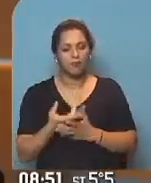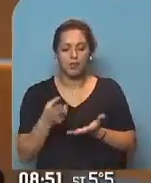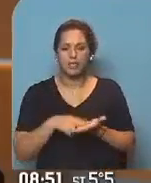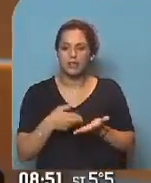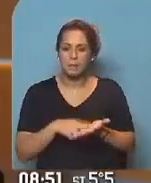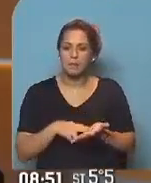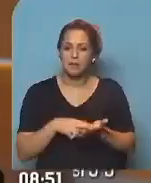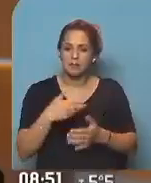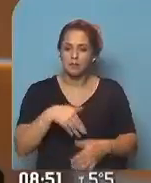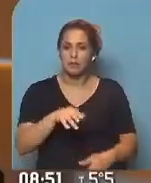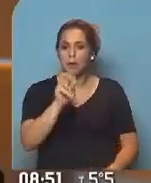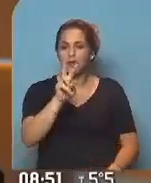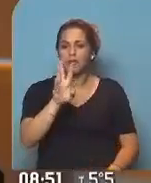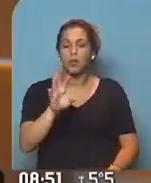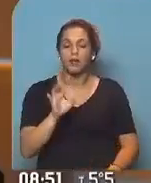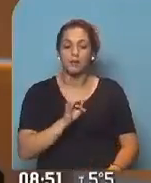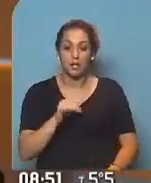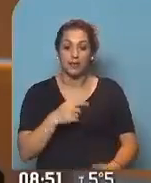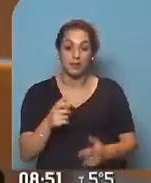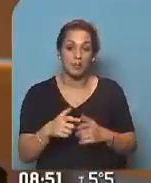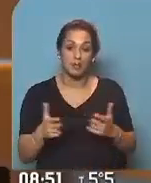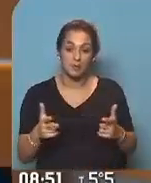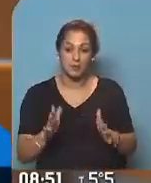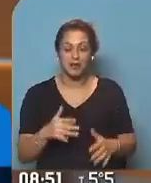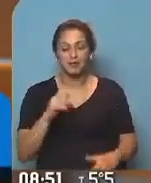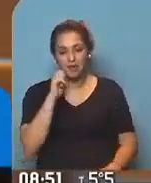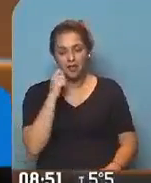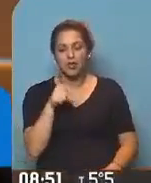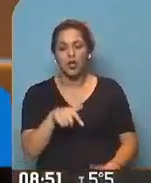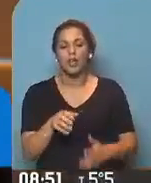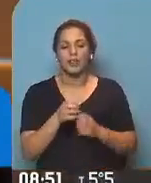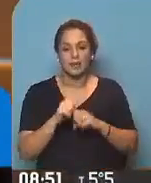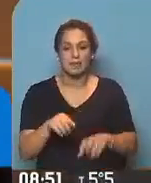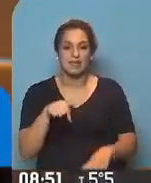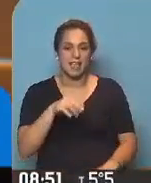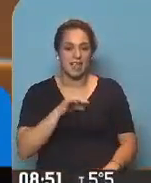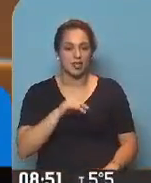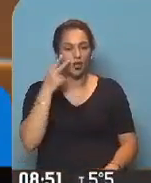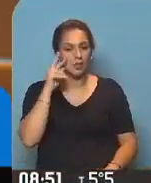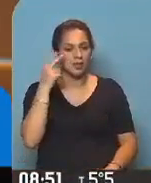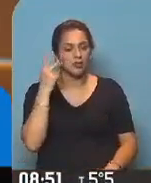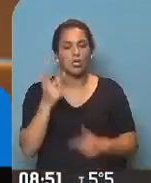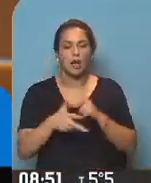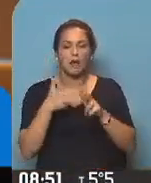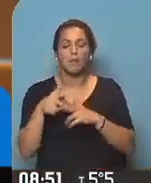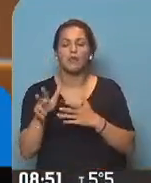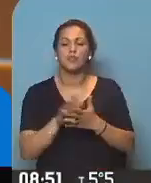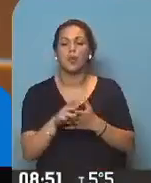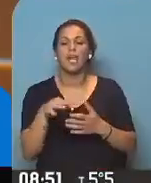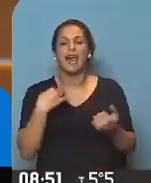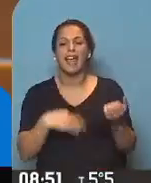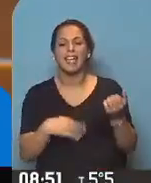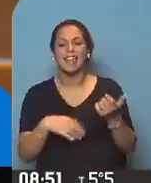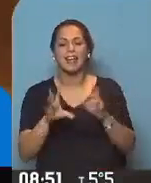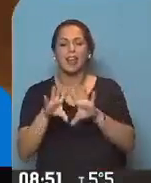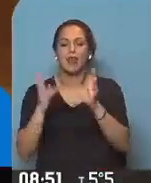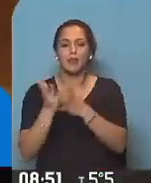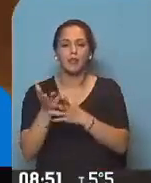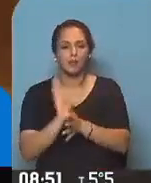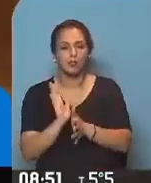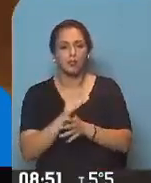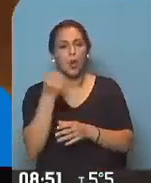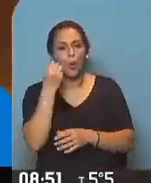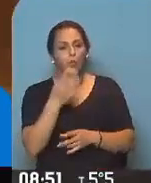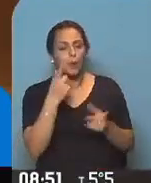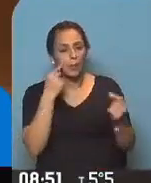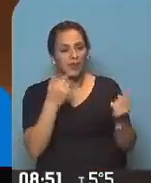24 años con suerte y que comienza hoy en su edición 2018 hablamos de guitarras del mundo muy buenos días juan falú muchas